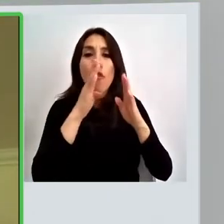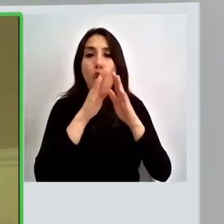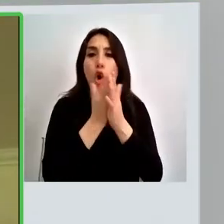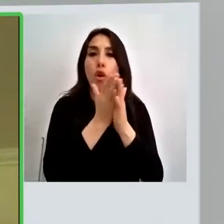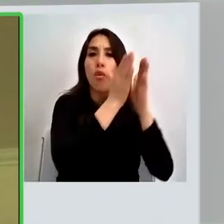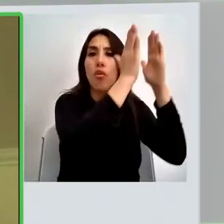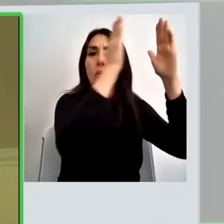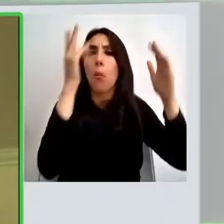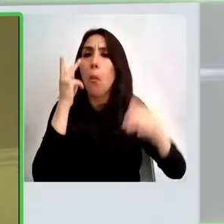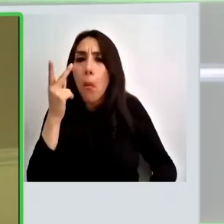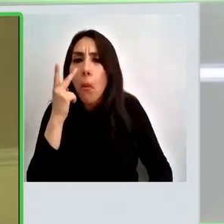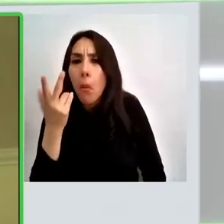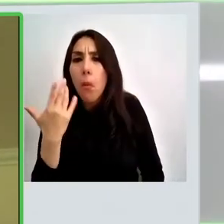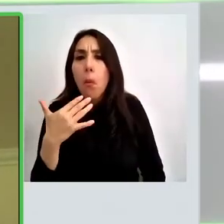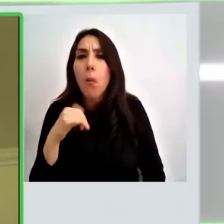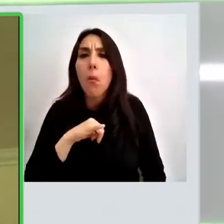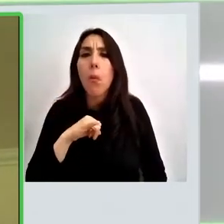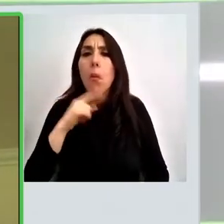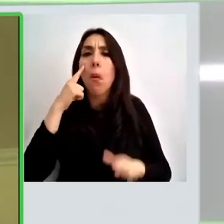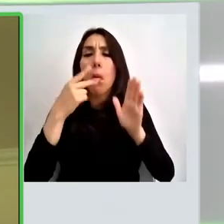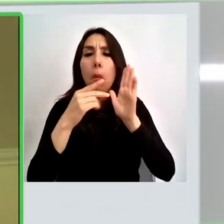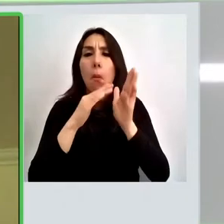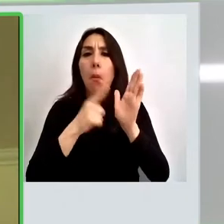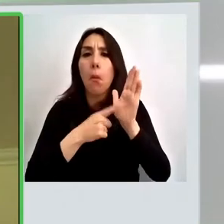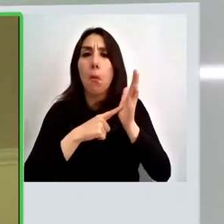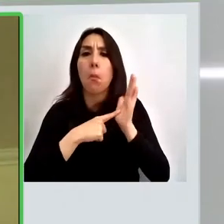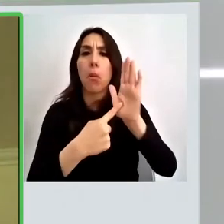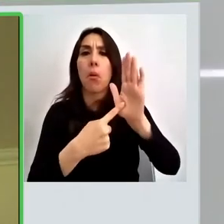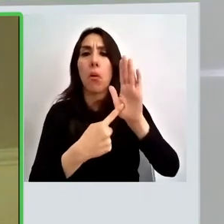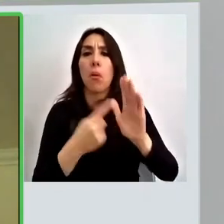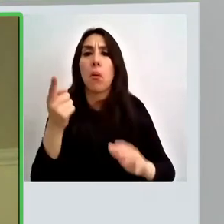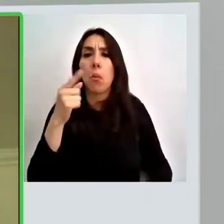y creo que en un lugar en una bodega